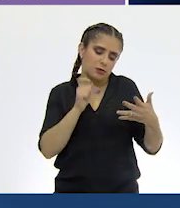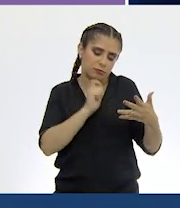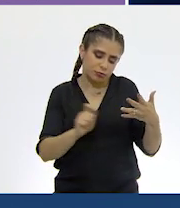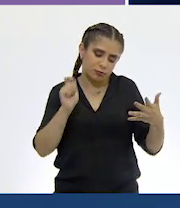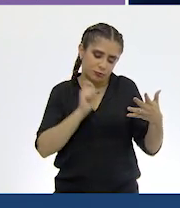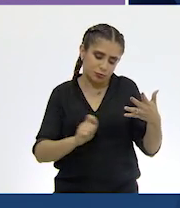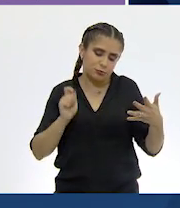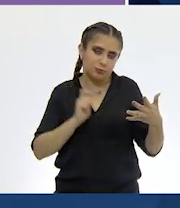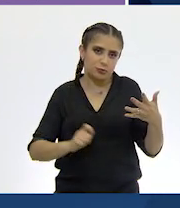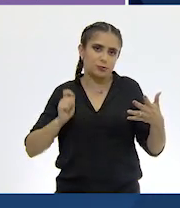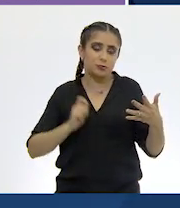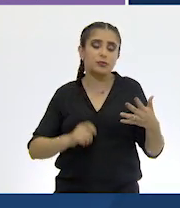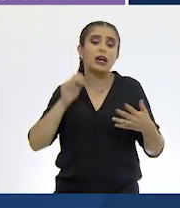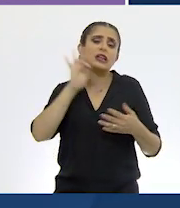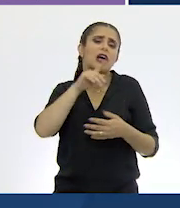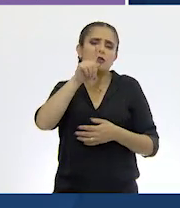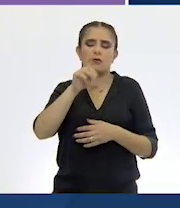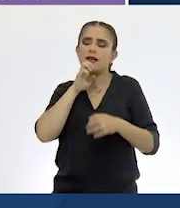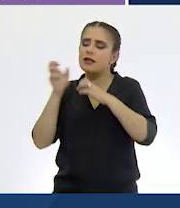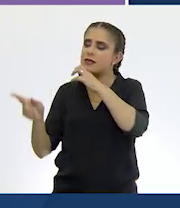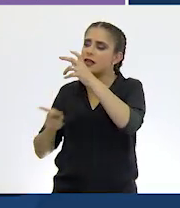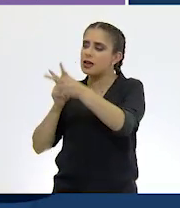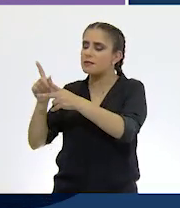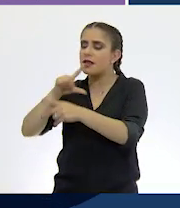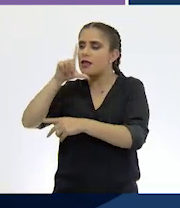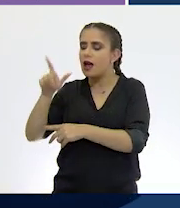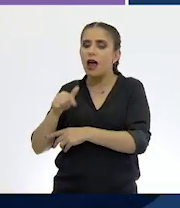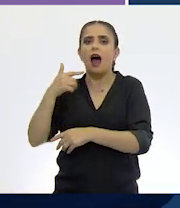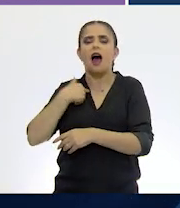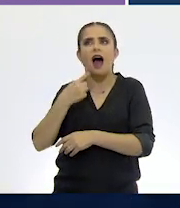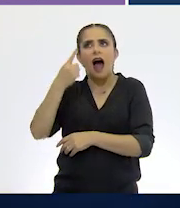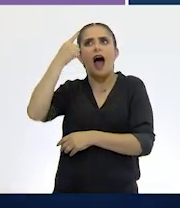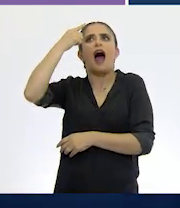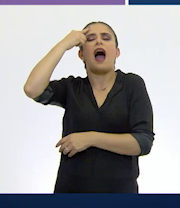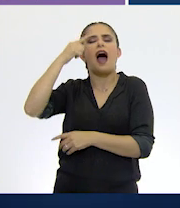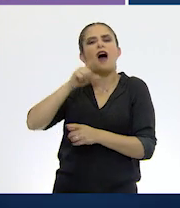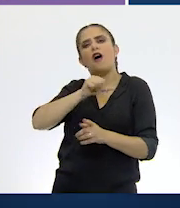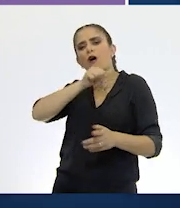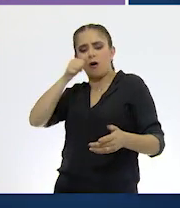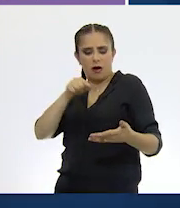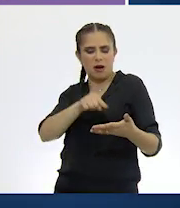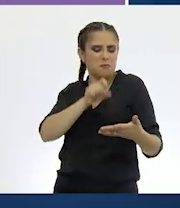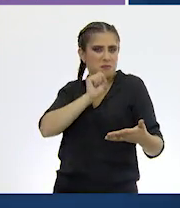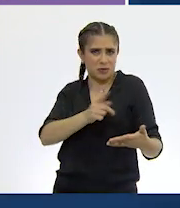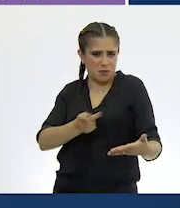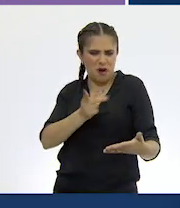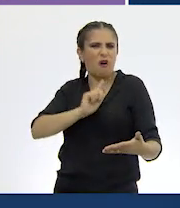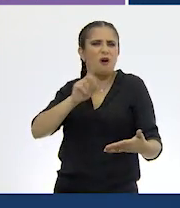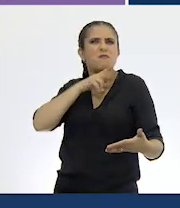alguna pregunta durante la entrevista si se hace alusión a otra información relevante para tu